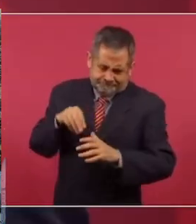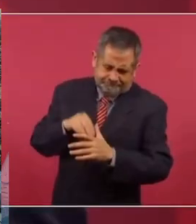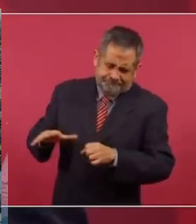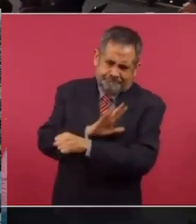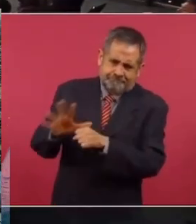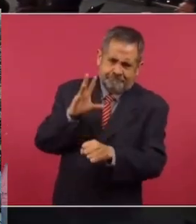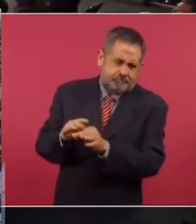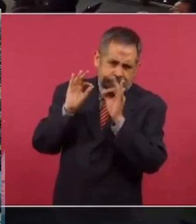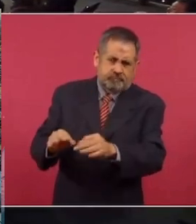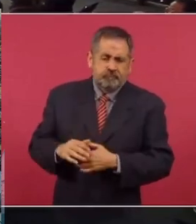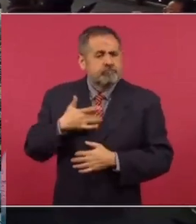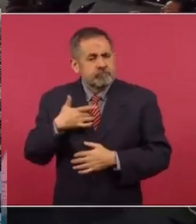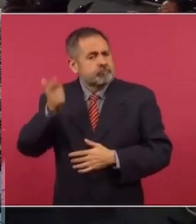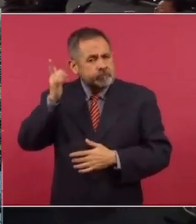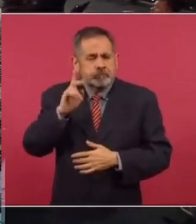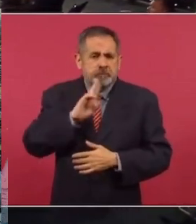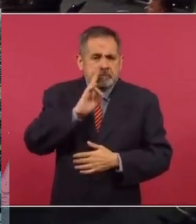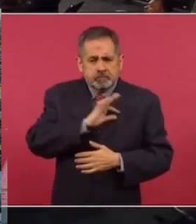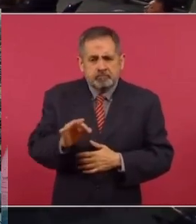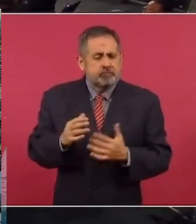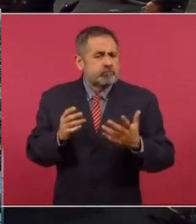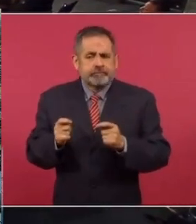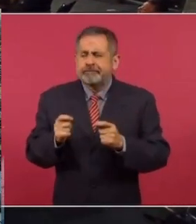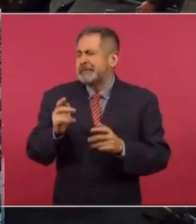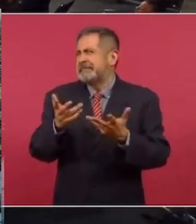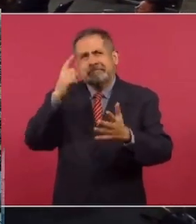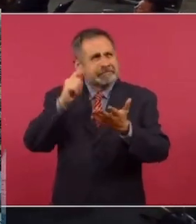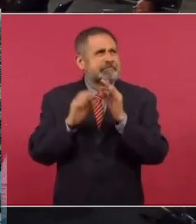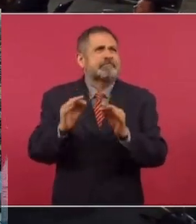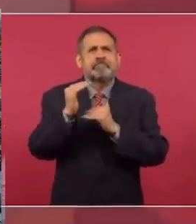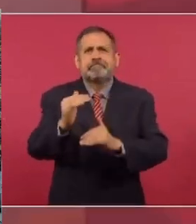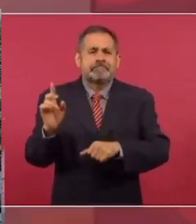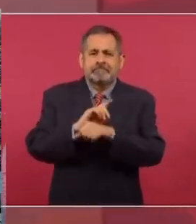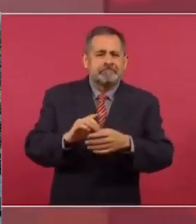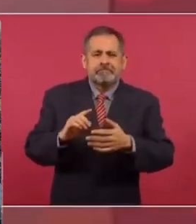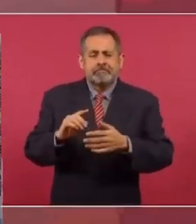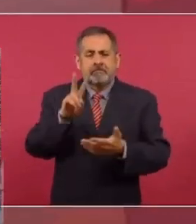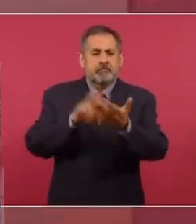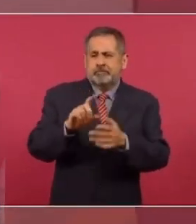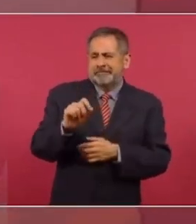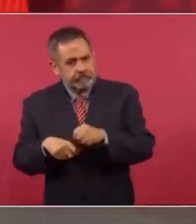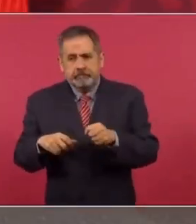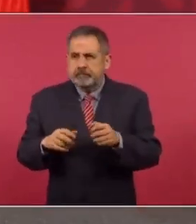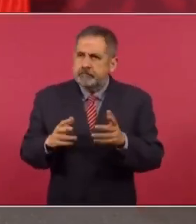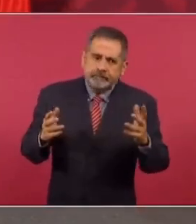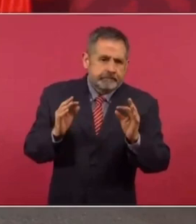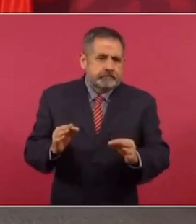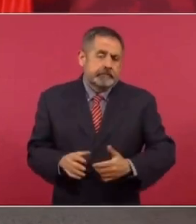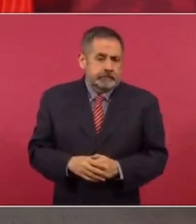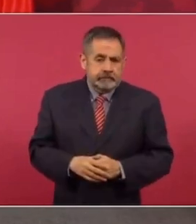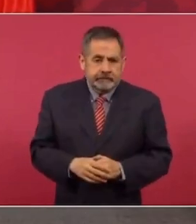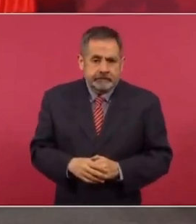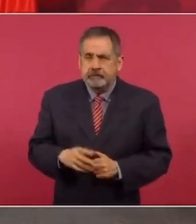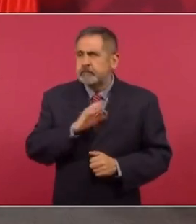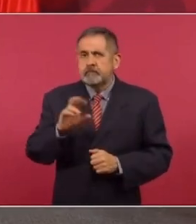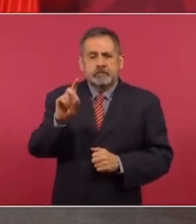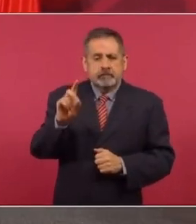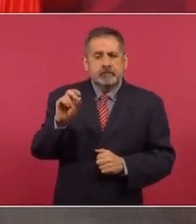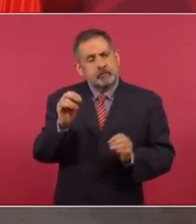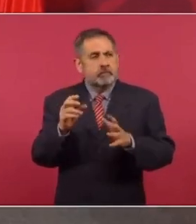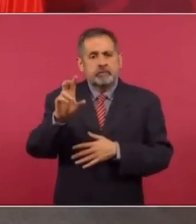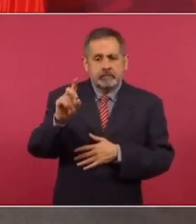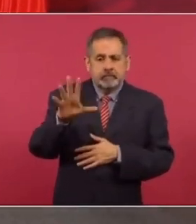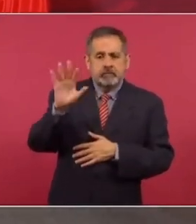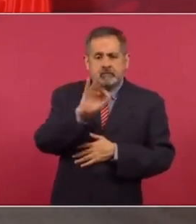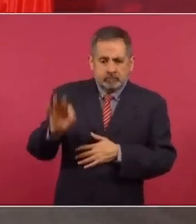capacidad, que podamos tenerla a más tardar a mediados del año próximo. De 30 a 35%